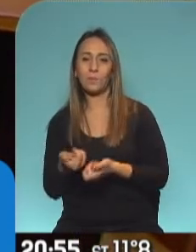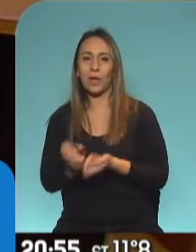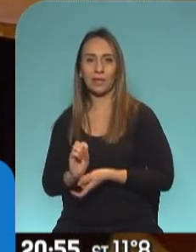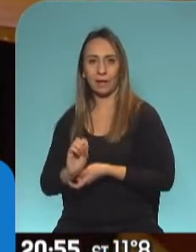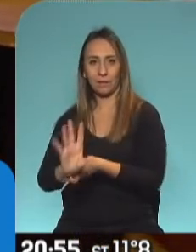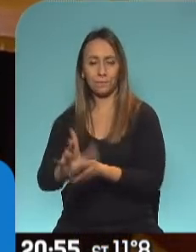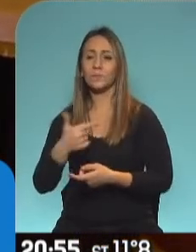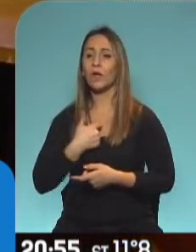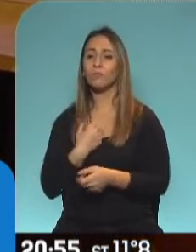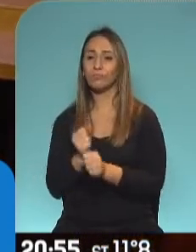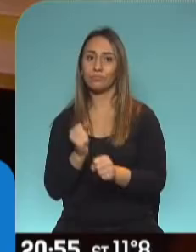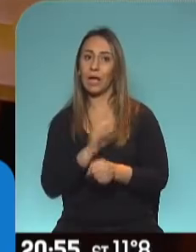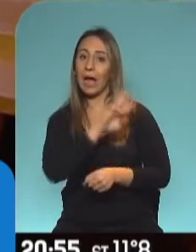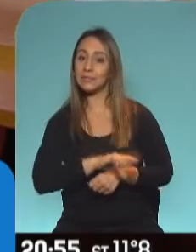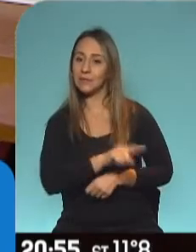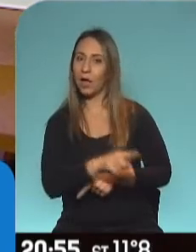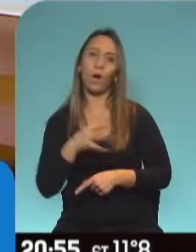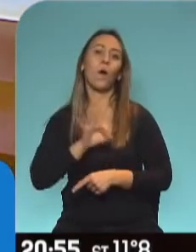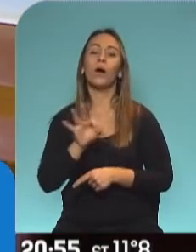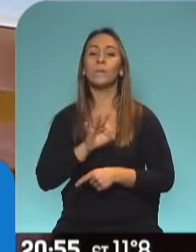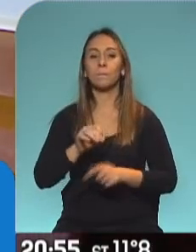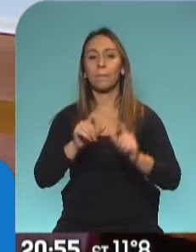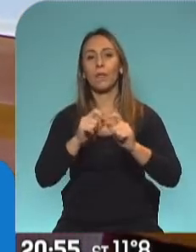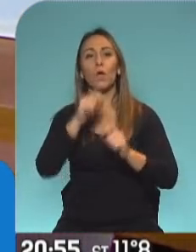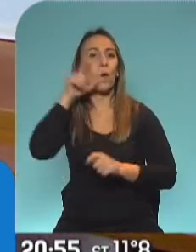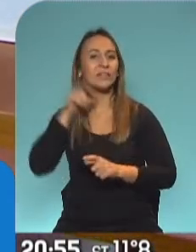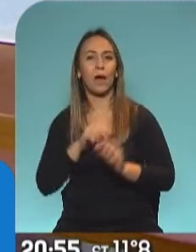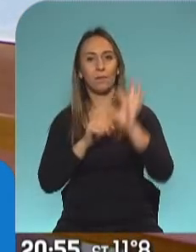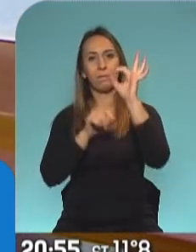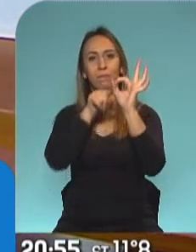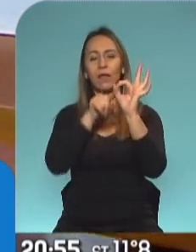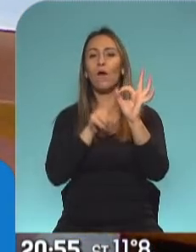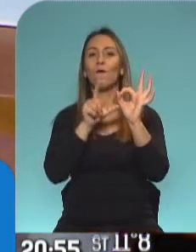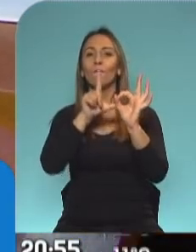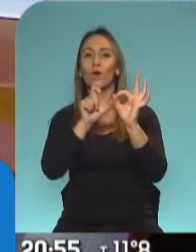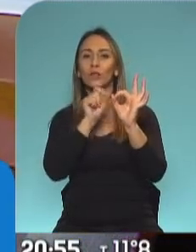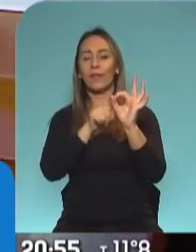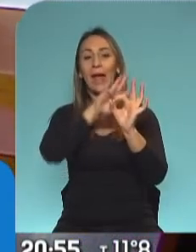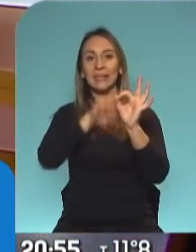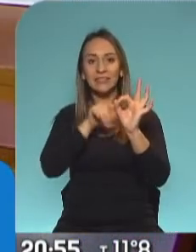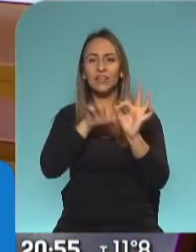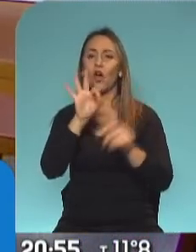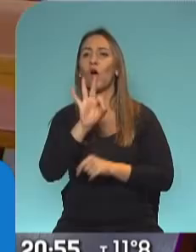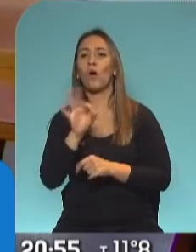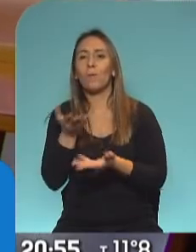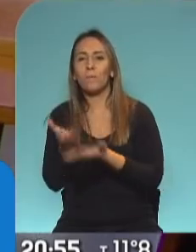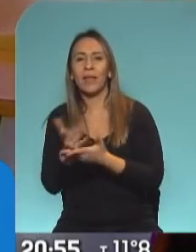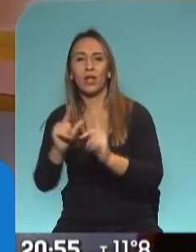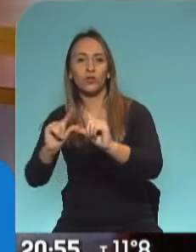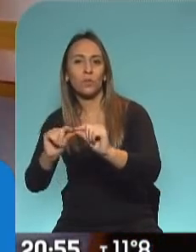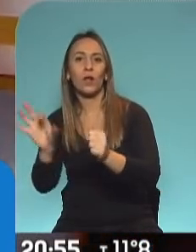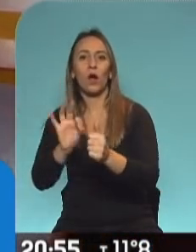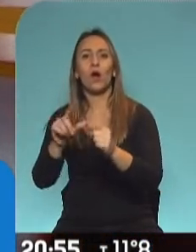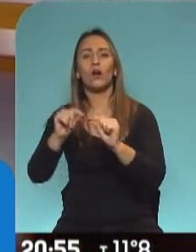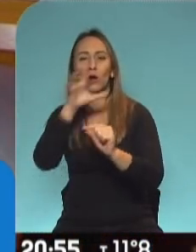y cambian una imagen en el perfil de WhatsApp y ponen ANSES y piden números o códigos de cuentas